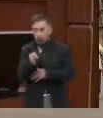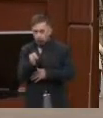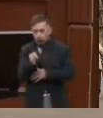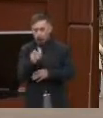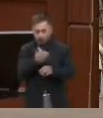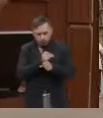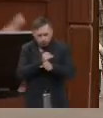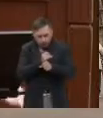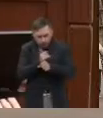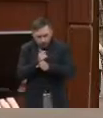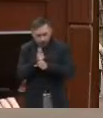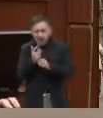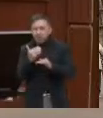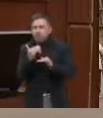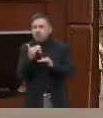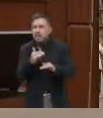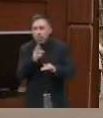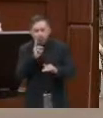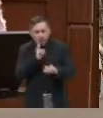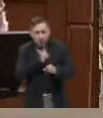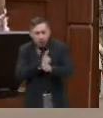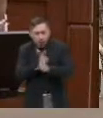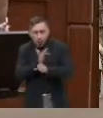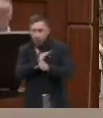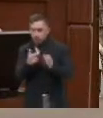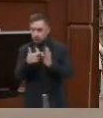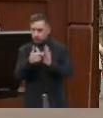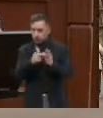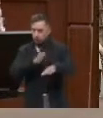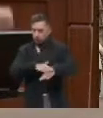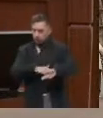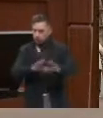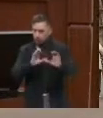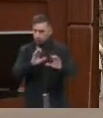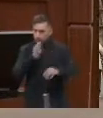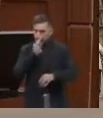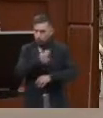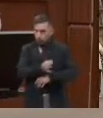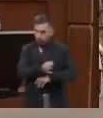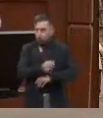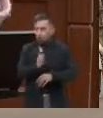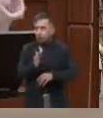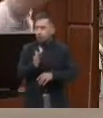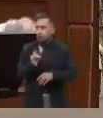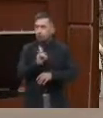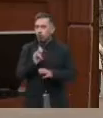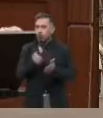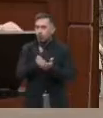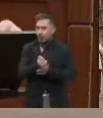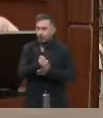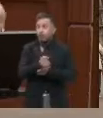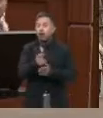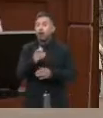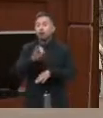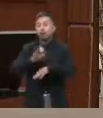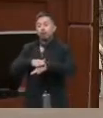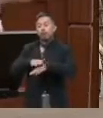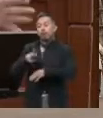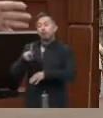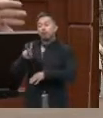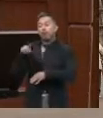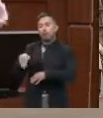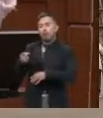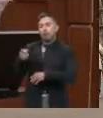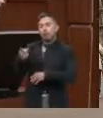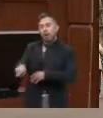elementos mínimos para poder resolver las medidas cautelares, determinamos que eran procedentes y ordenamos al Partido Verde que hiciera todo